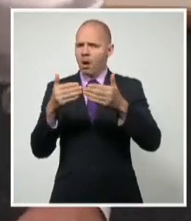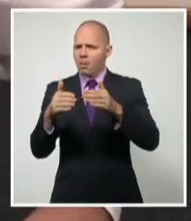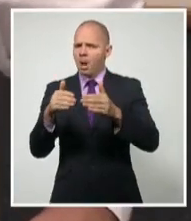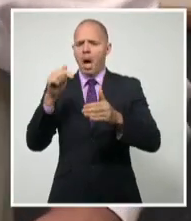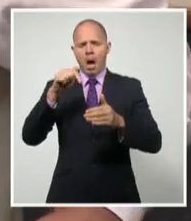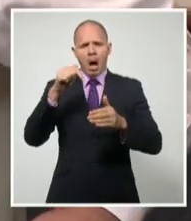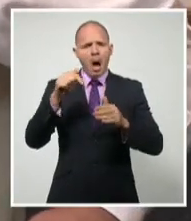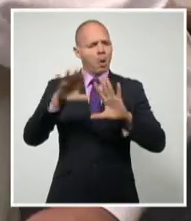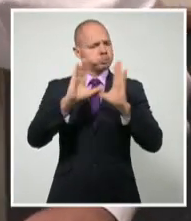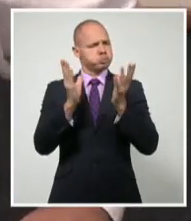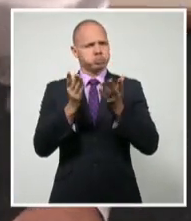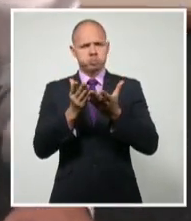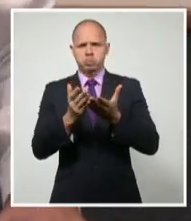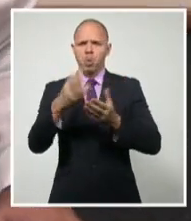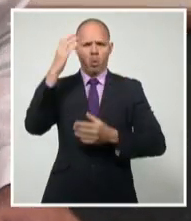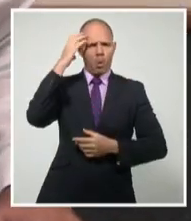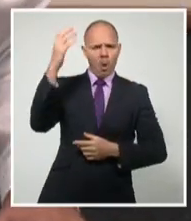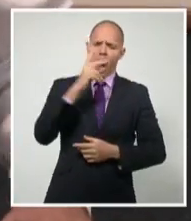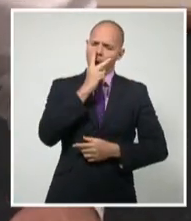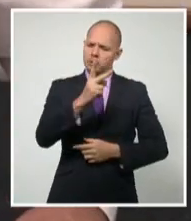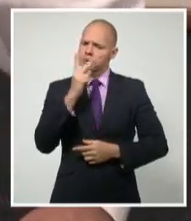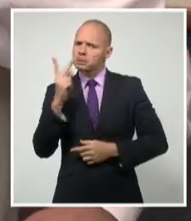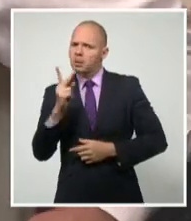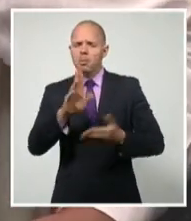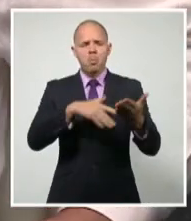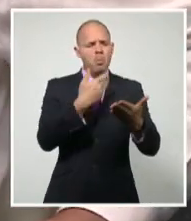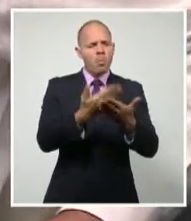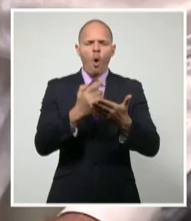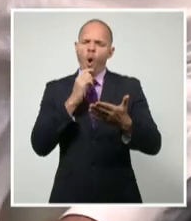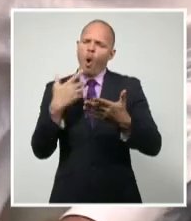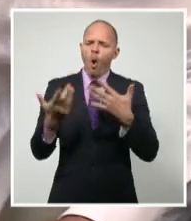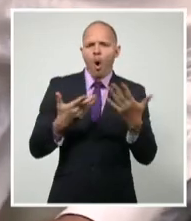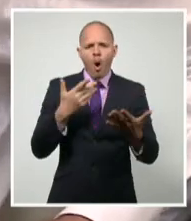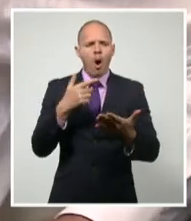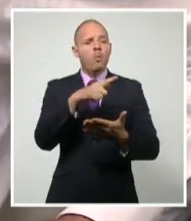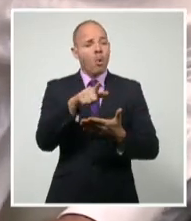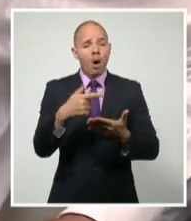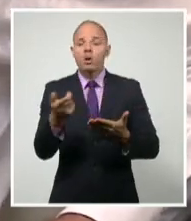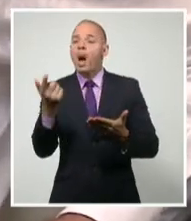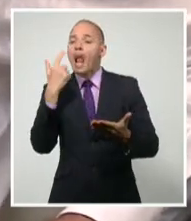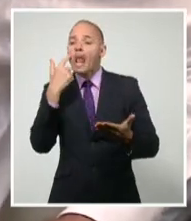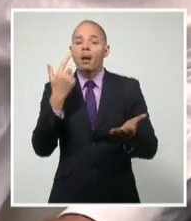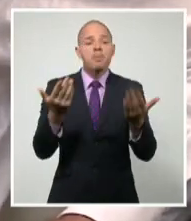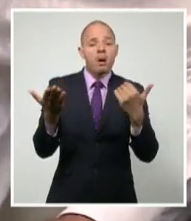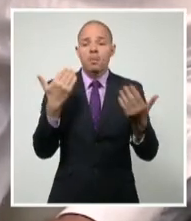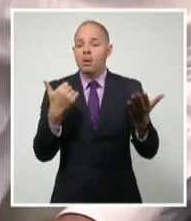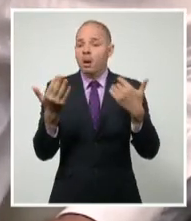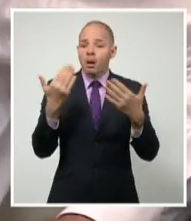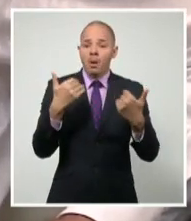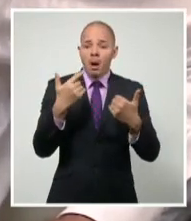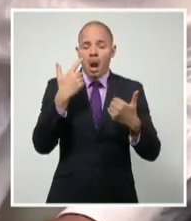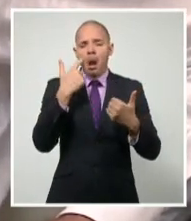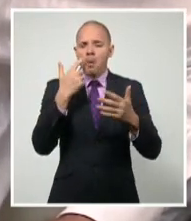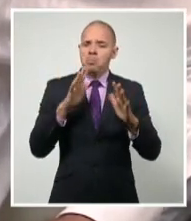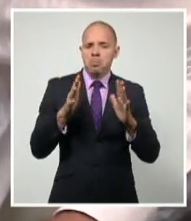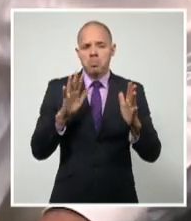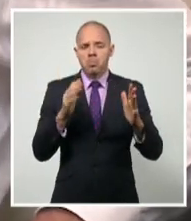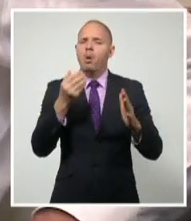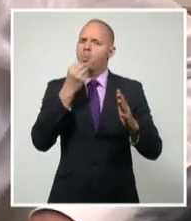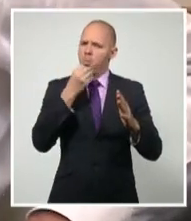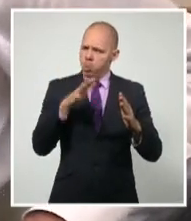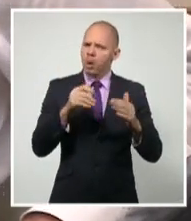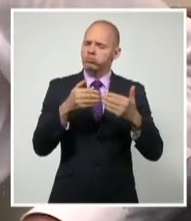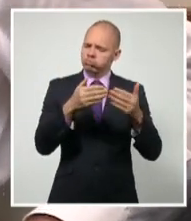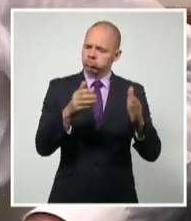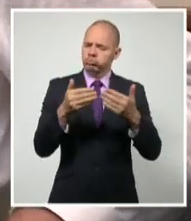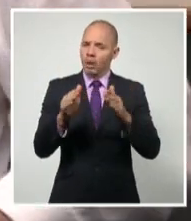Estado y los expertos han estado haciendo propuestas muy inteligentes y yo creo que podamos también manejar esta situación. Pero ahora lo